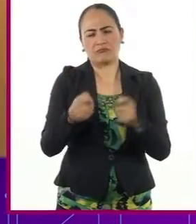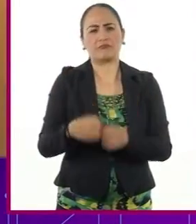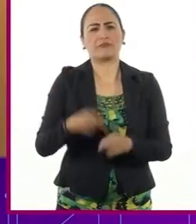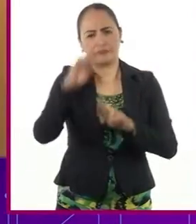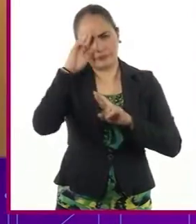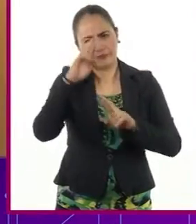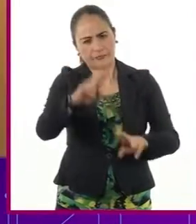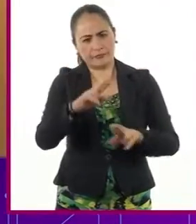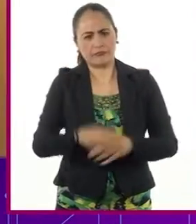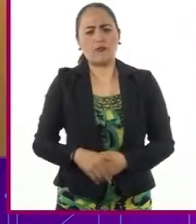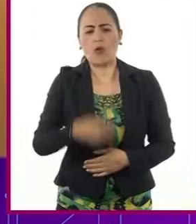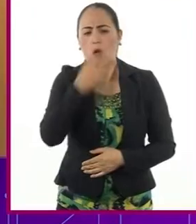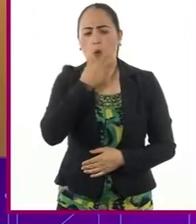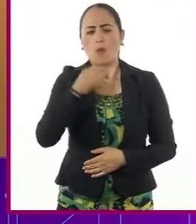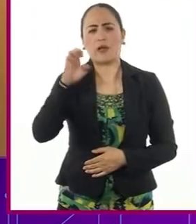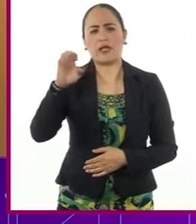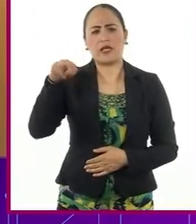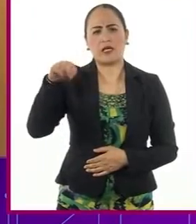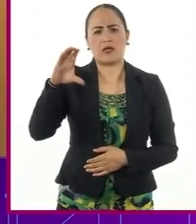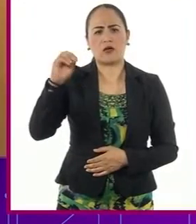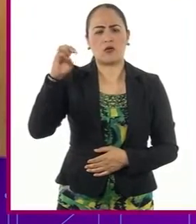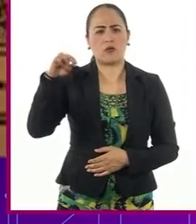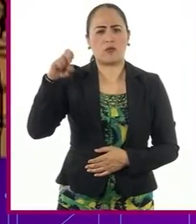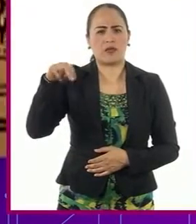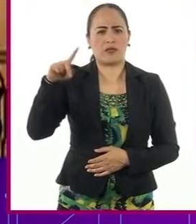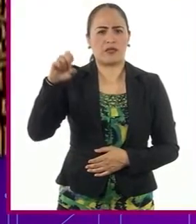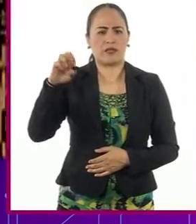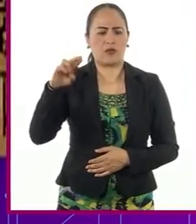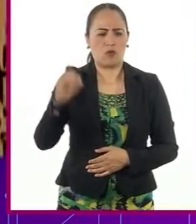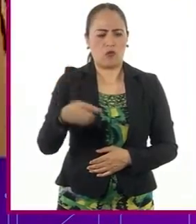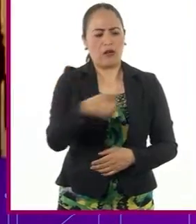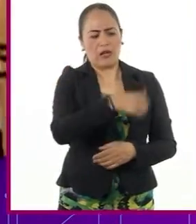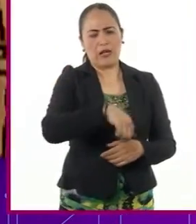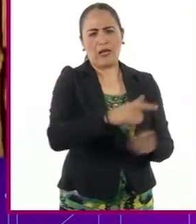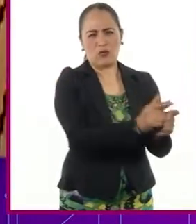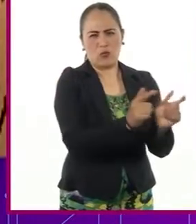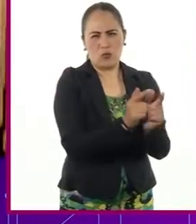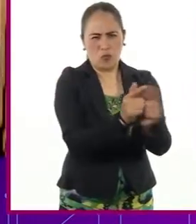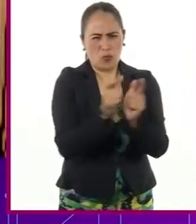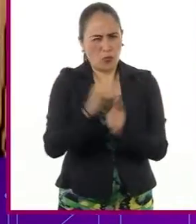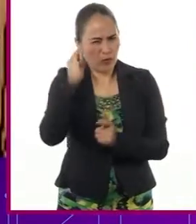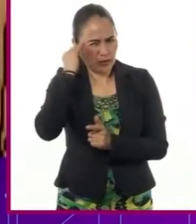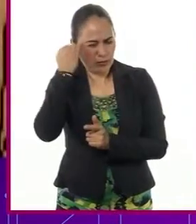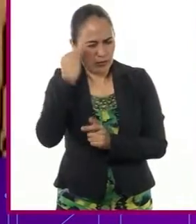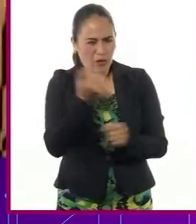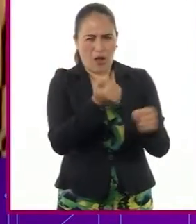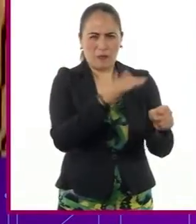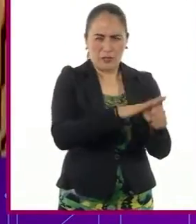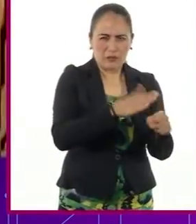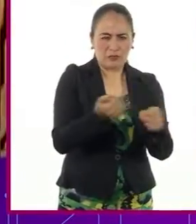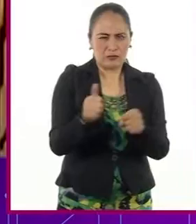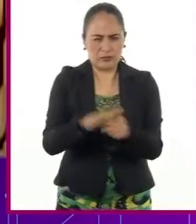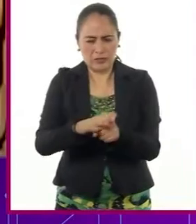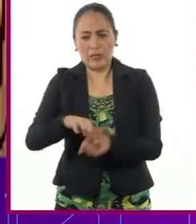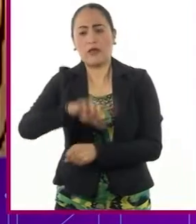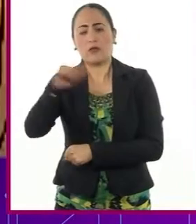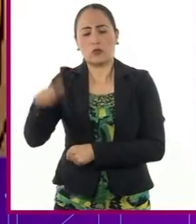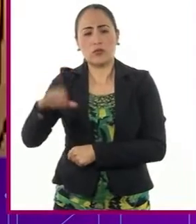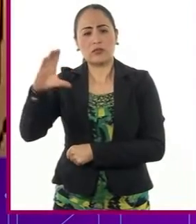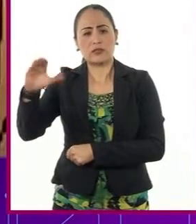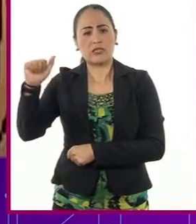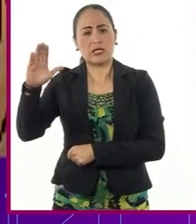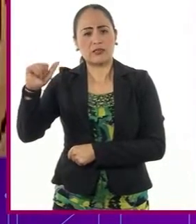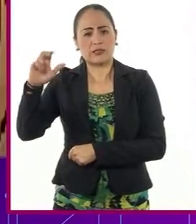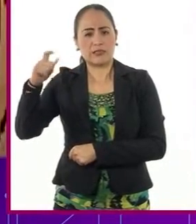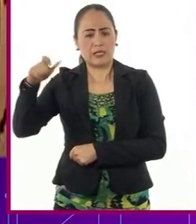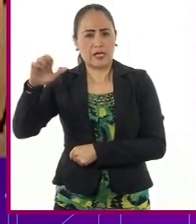de administrar los tributos de diferentes pueblos indígenas. Los caciques, por su parte, los recolectaban directamente de los pueblos